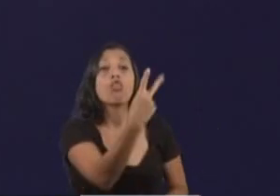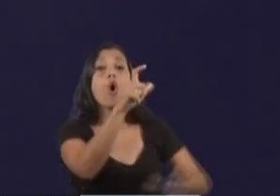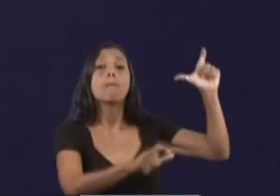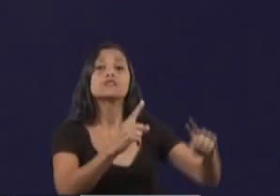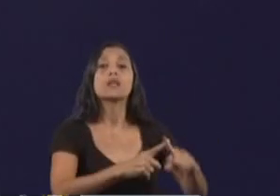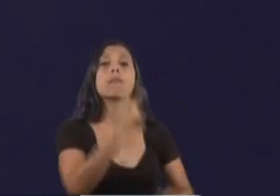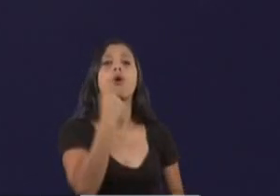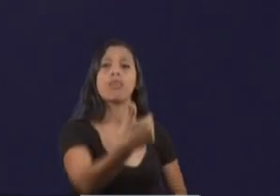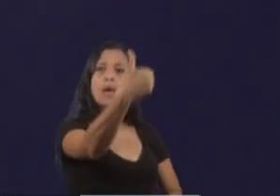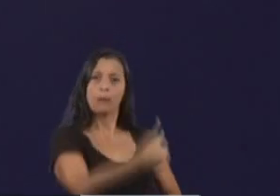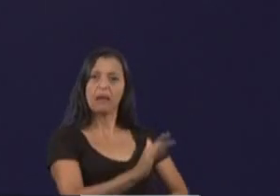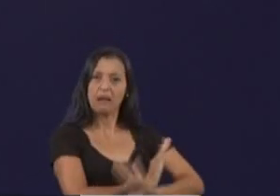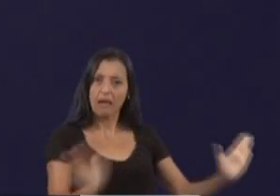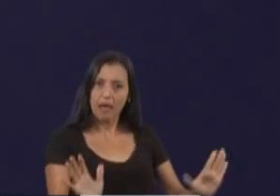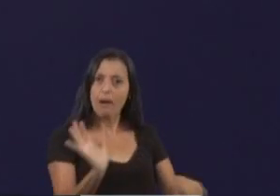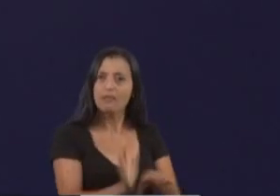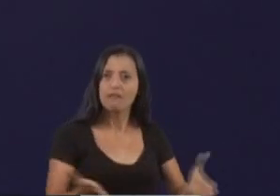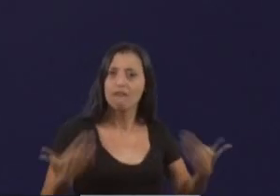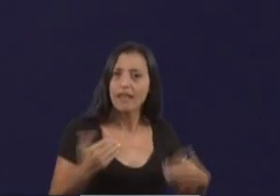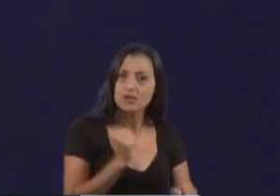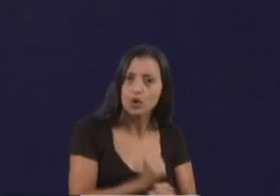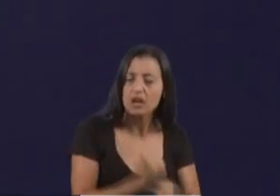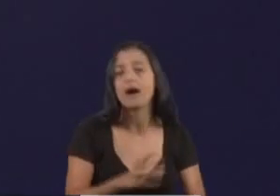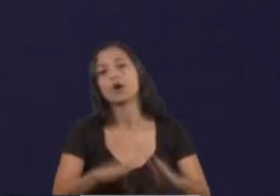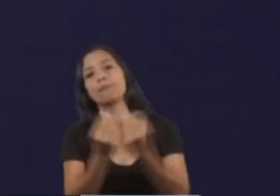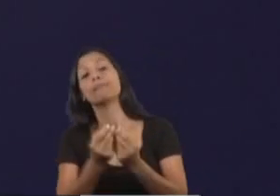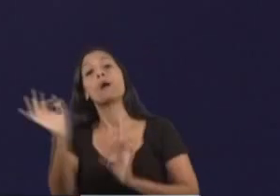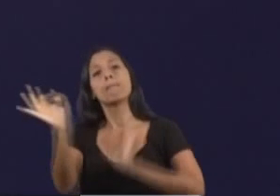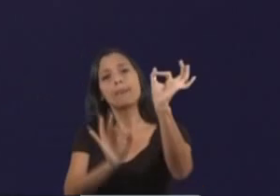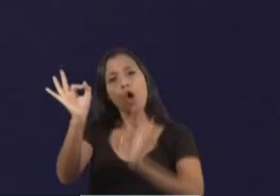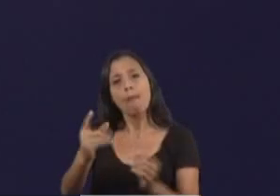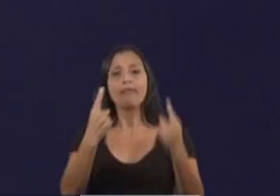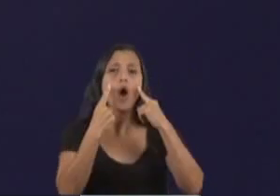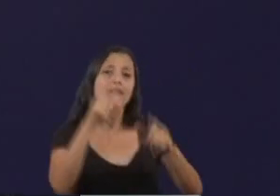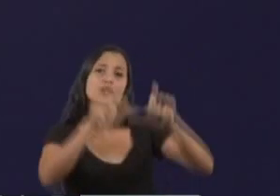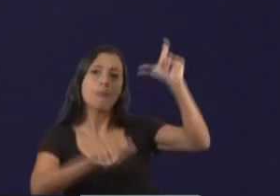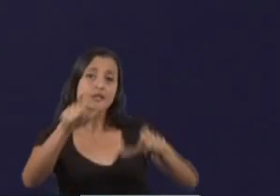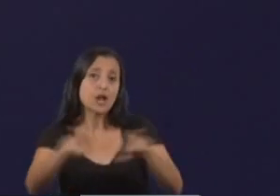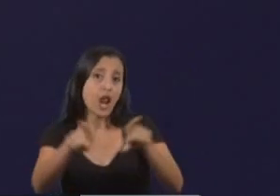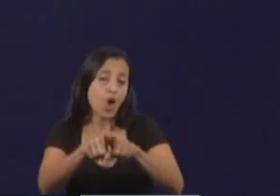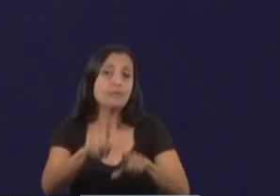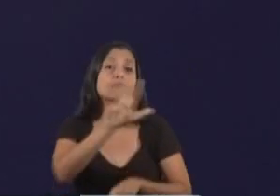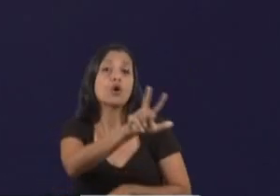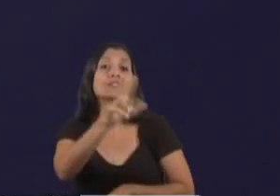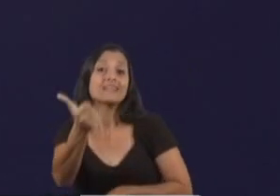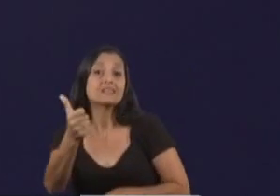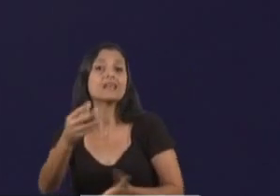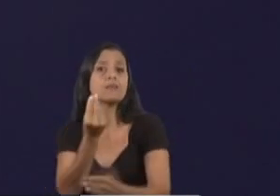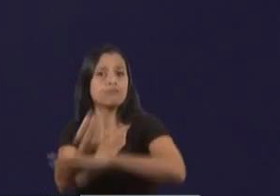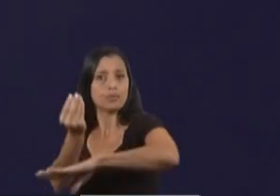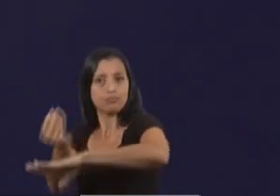día. El promedio de atenciones de los restantes 36 cargos